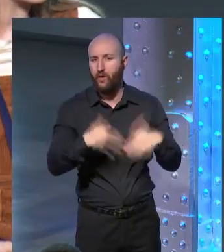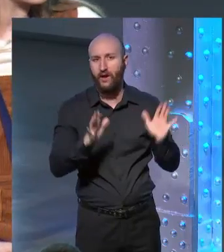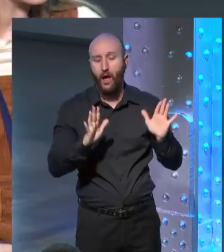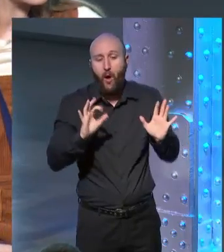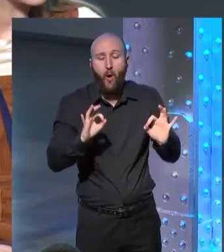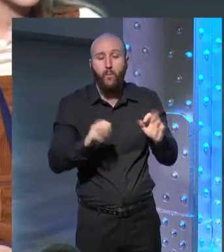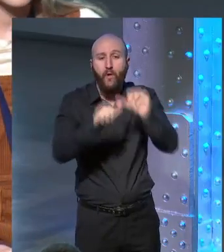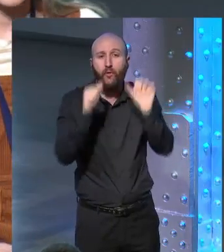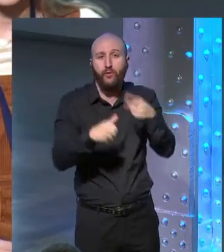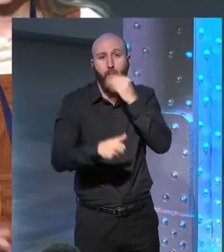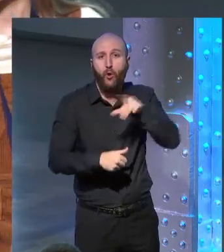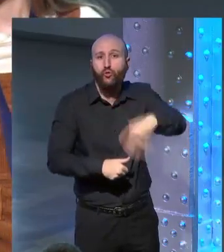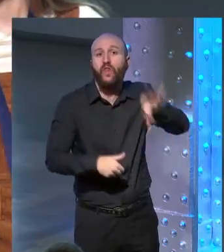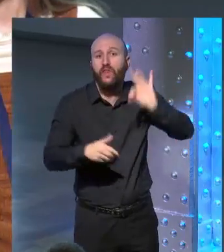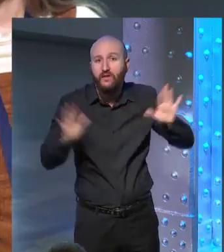yo crea que es mejor.